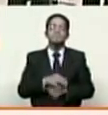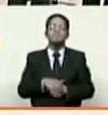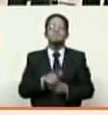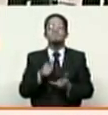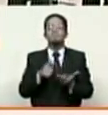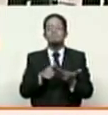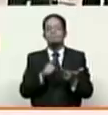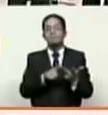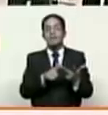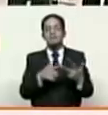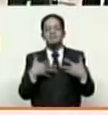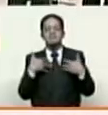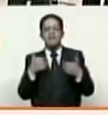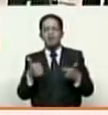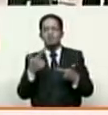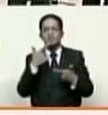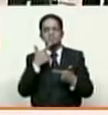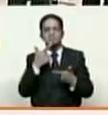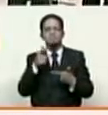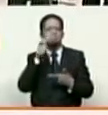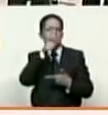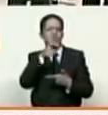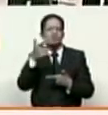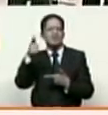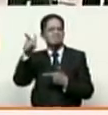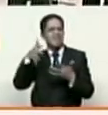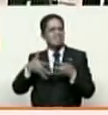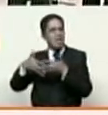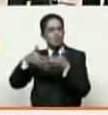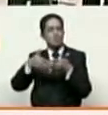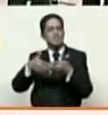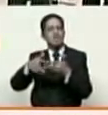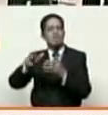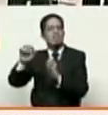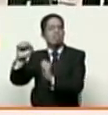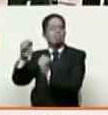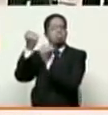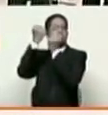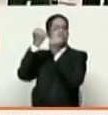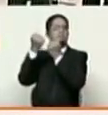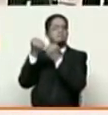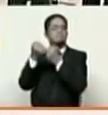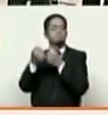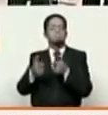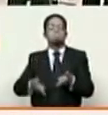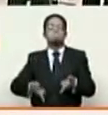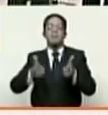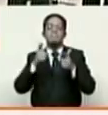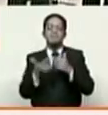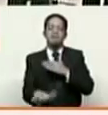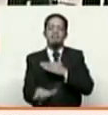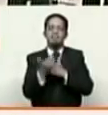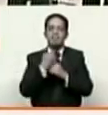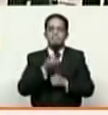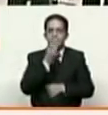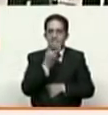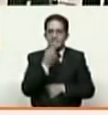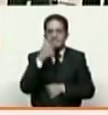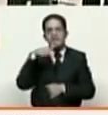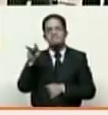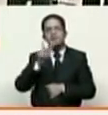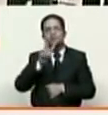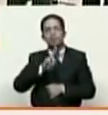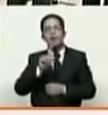salud, bloqueando el ingreso de medicamentos a Venezuela, en el área de alimentos, tratando de perturbar igualmente